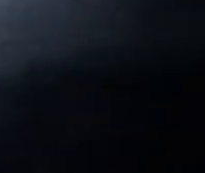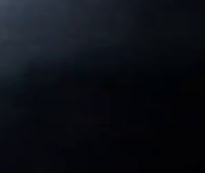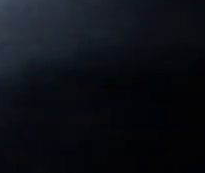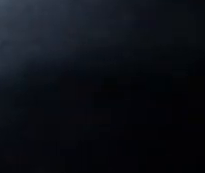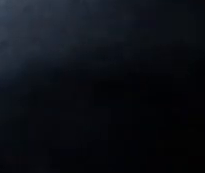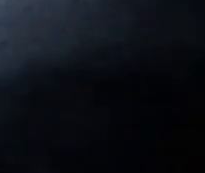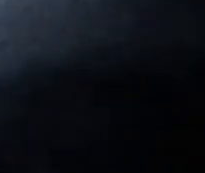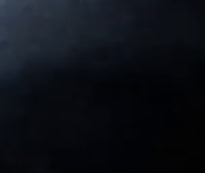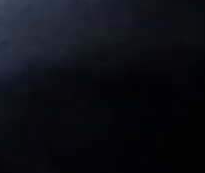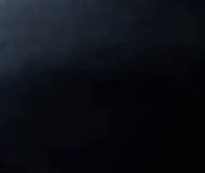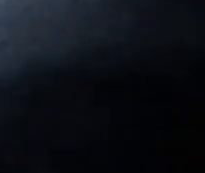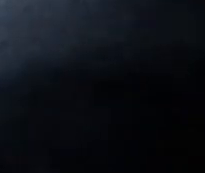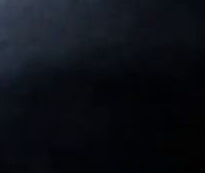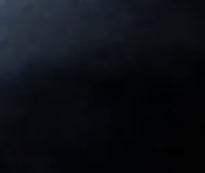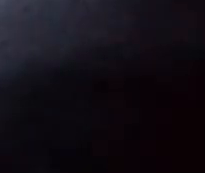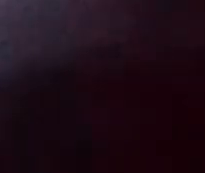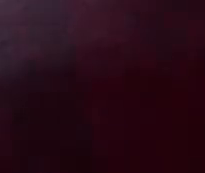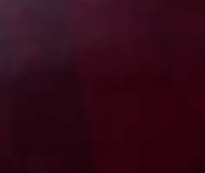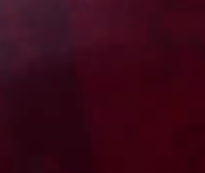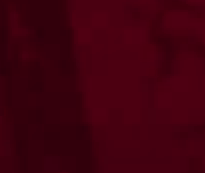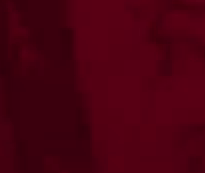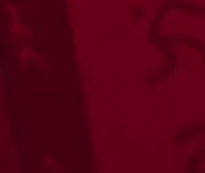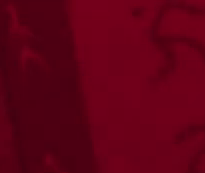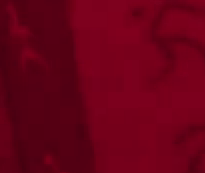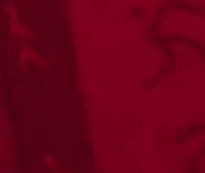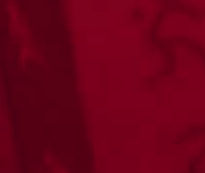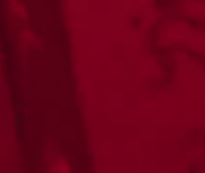Por Señal Colombia.